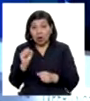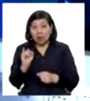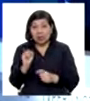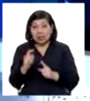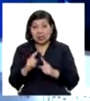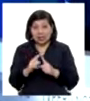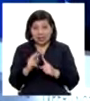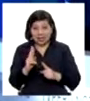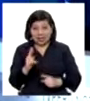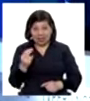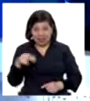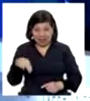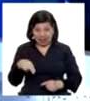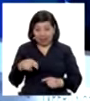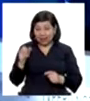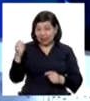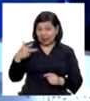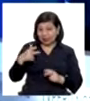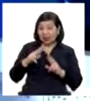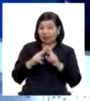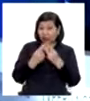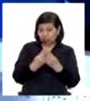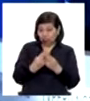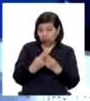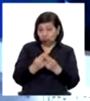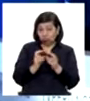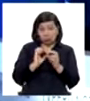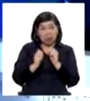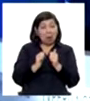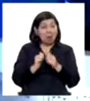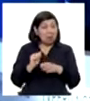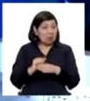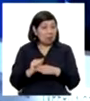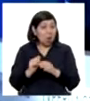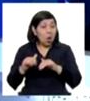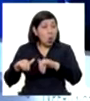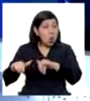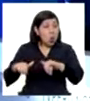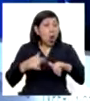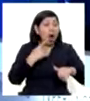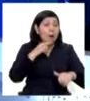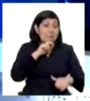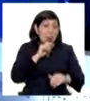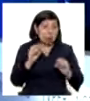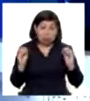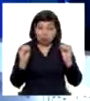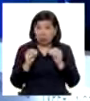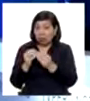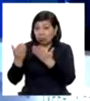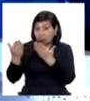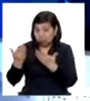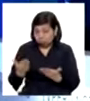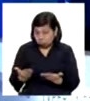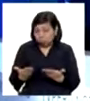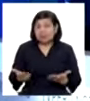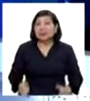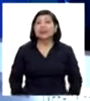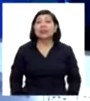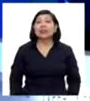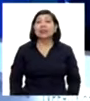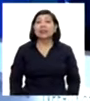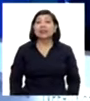Ocitran a que participen en nuestra tercera convocatoria, el concurso de buenas prácticas en igualdad de género. Los invitamos para que